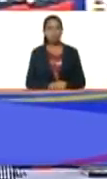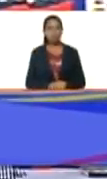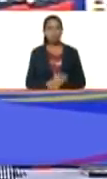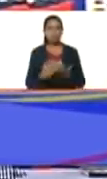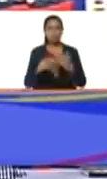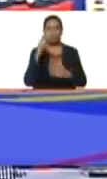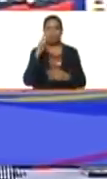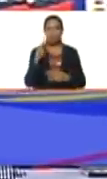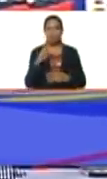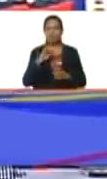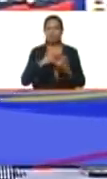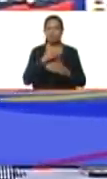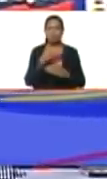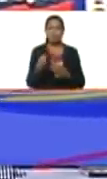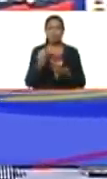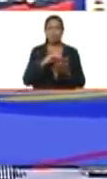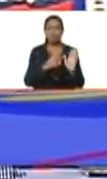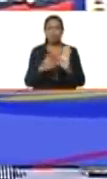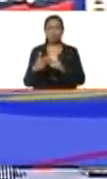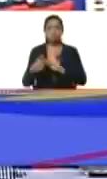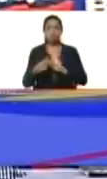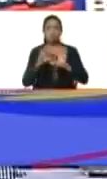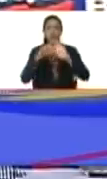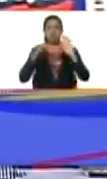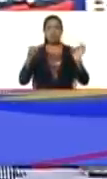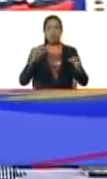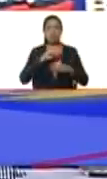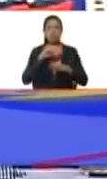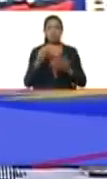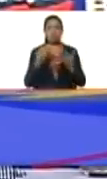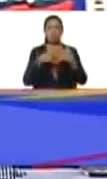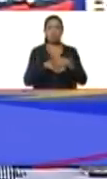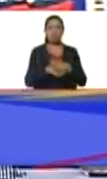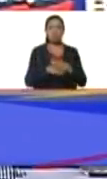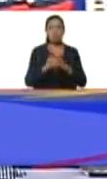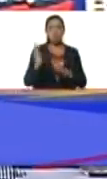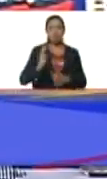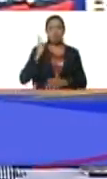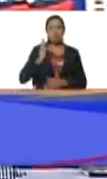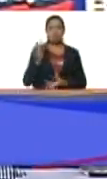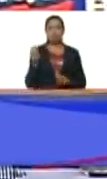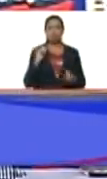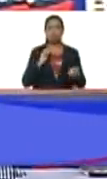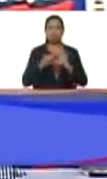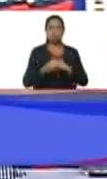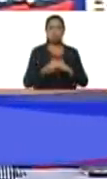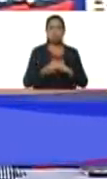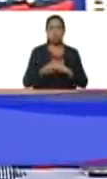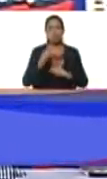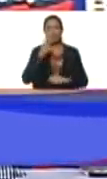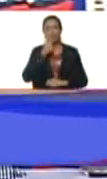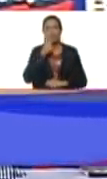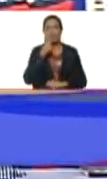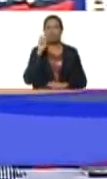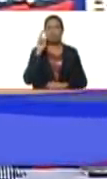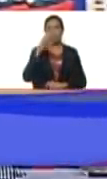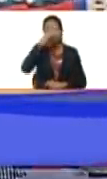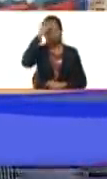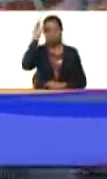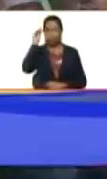Vamos a ver si este programa lo retransmitimos en cadena, incluyendo en Washington, traducido al inglés, para que lo vea Donald